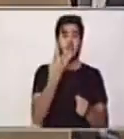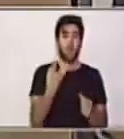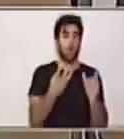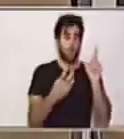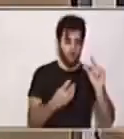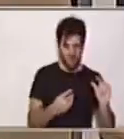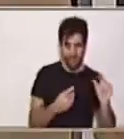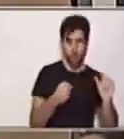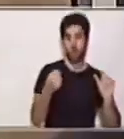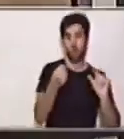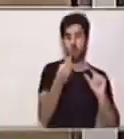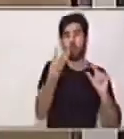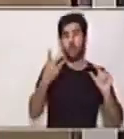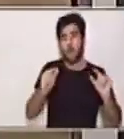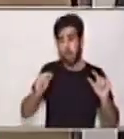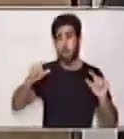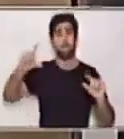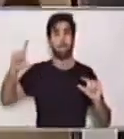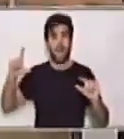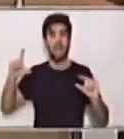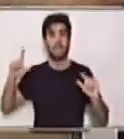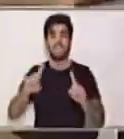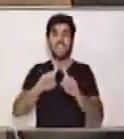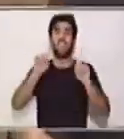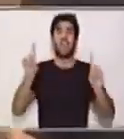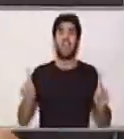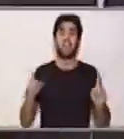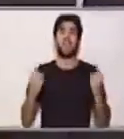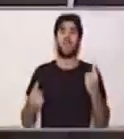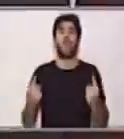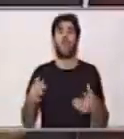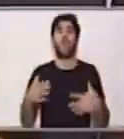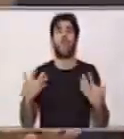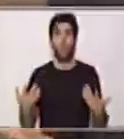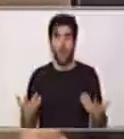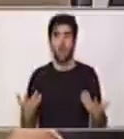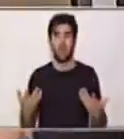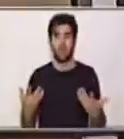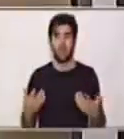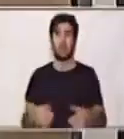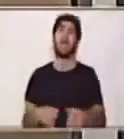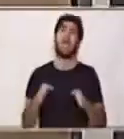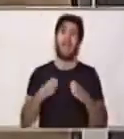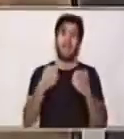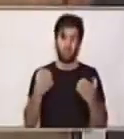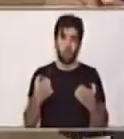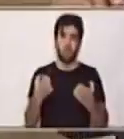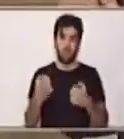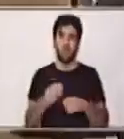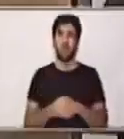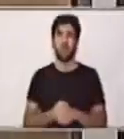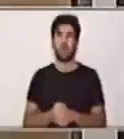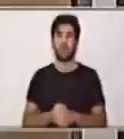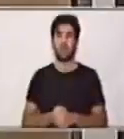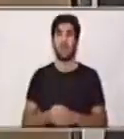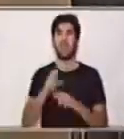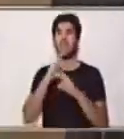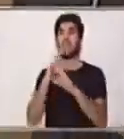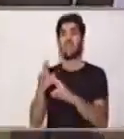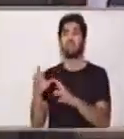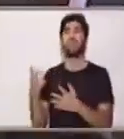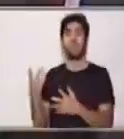dato menor. La mayor cantidad de horas trabajadas por los colaboradores